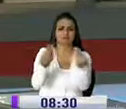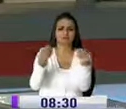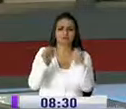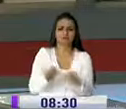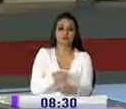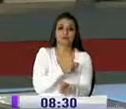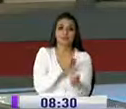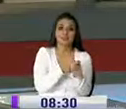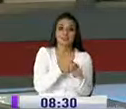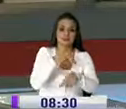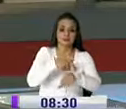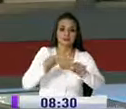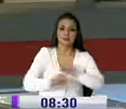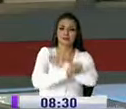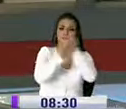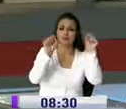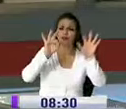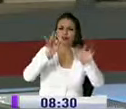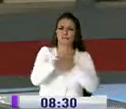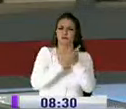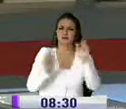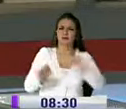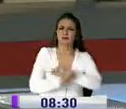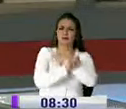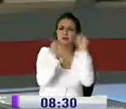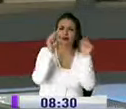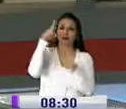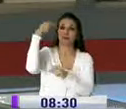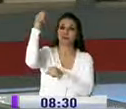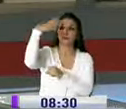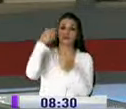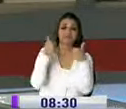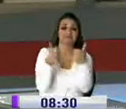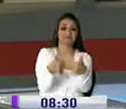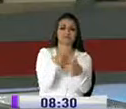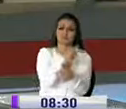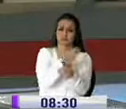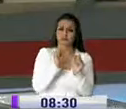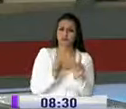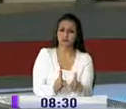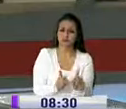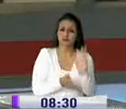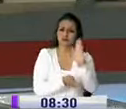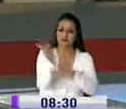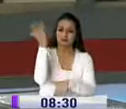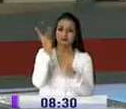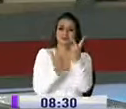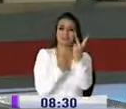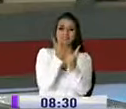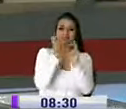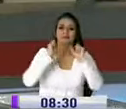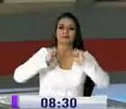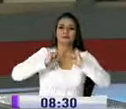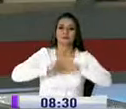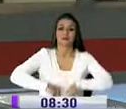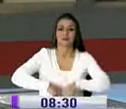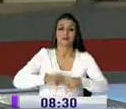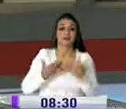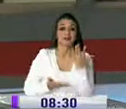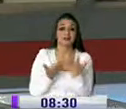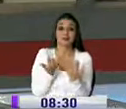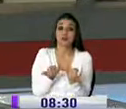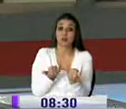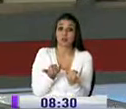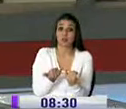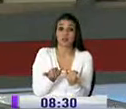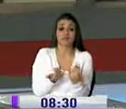muy tempranito, 8:30 de la mañana, el sol está brillando, así que una buena alternativa, preste atención, porque quizás usted